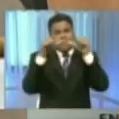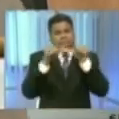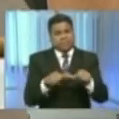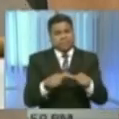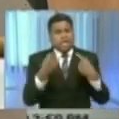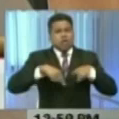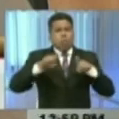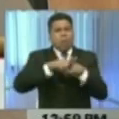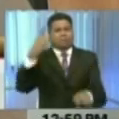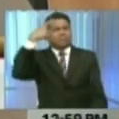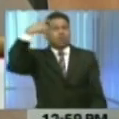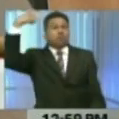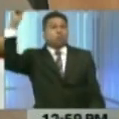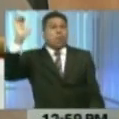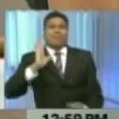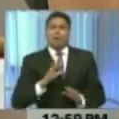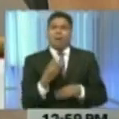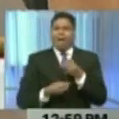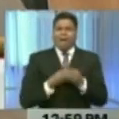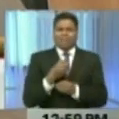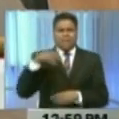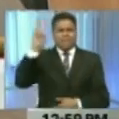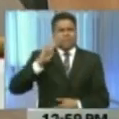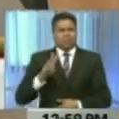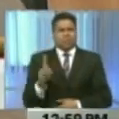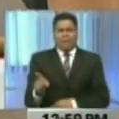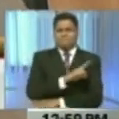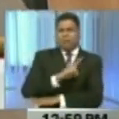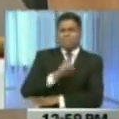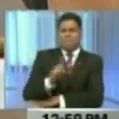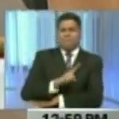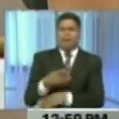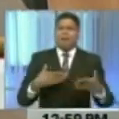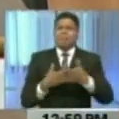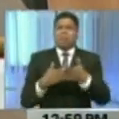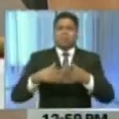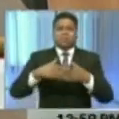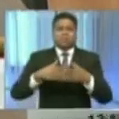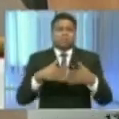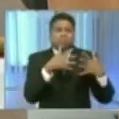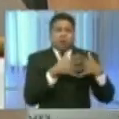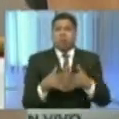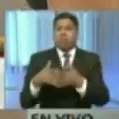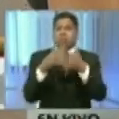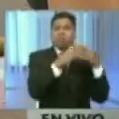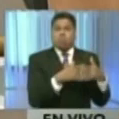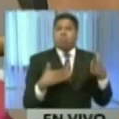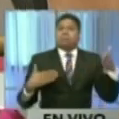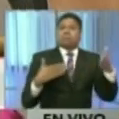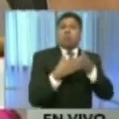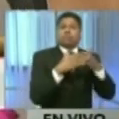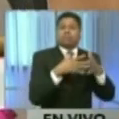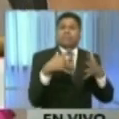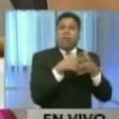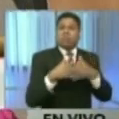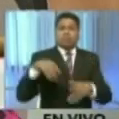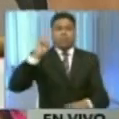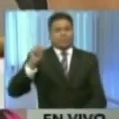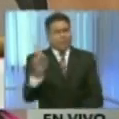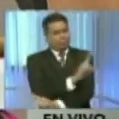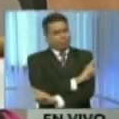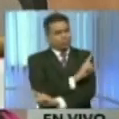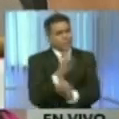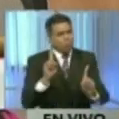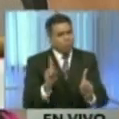fantasiosa idea de considerar a Venezuela una amenaza a la seguridad de los Estados Unidos y una amenaza a su política